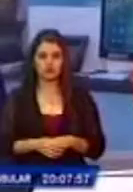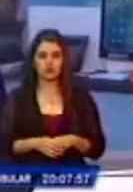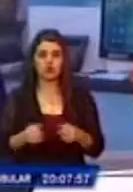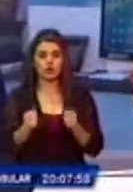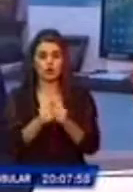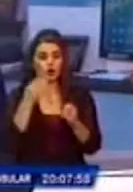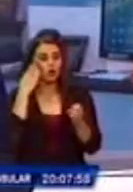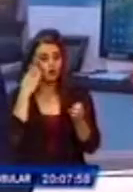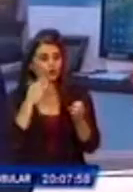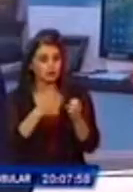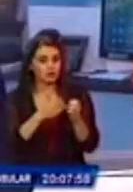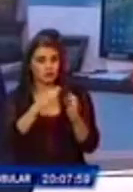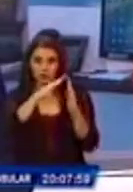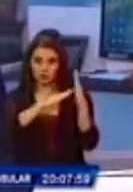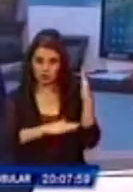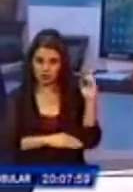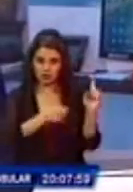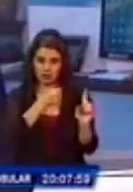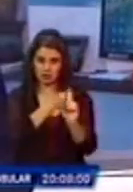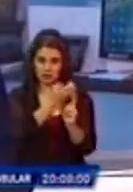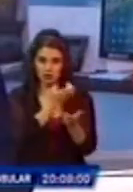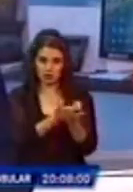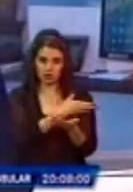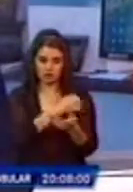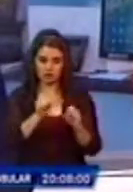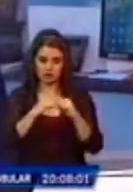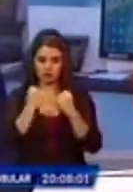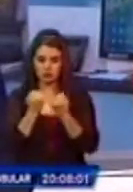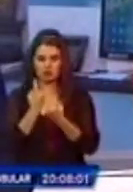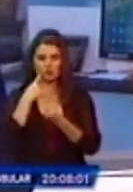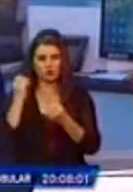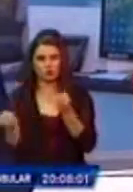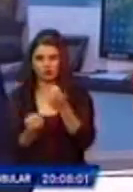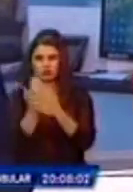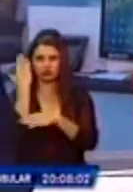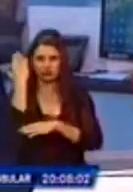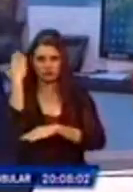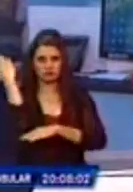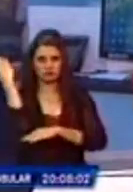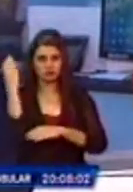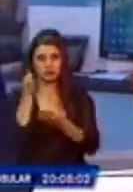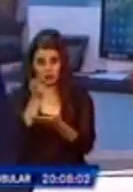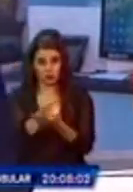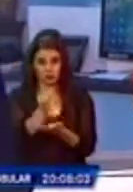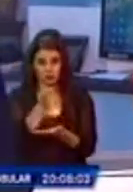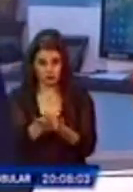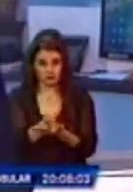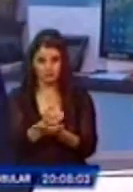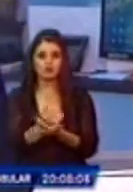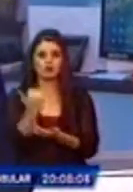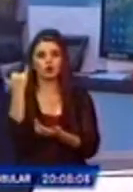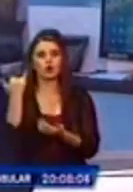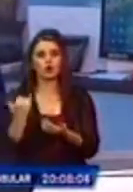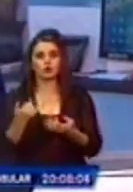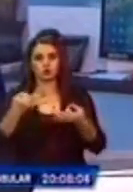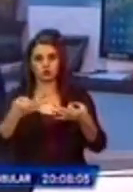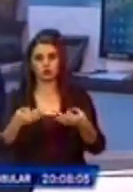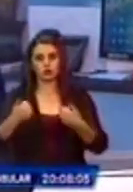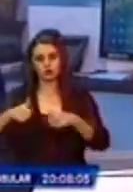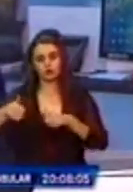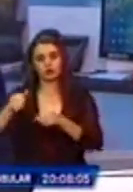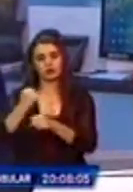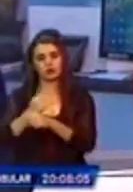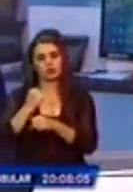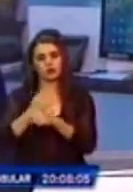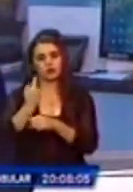El objetivo de reducir el impacto económico y social que generaría una eventual erupción del volcán Cotopaxi, hoy se cumplió un taller de